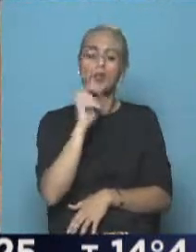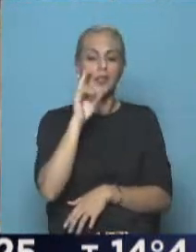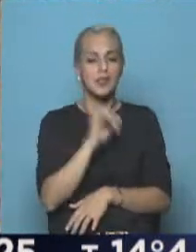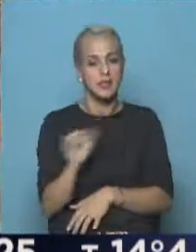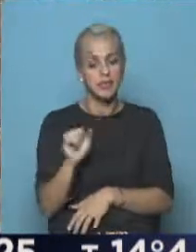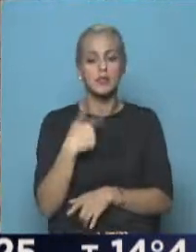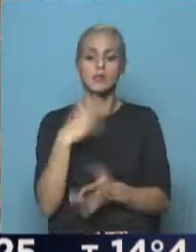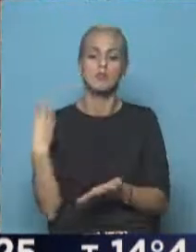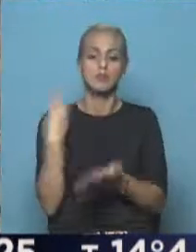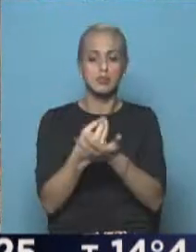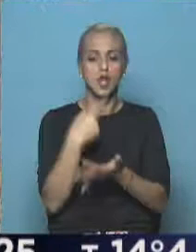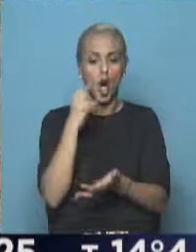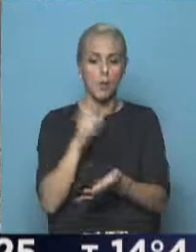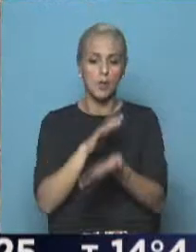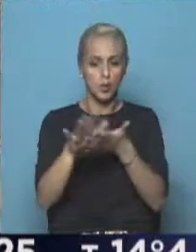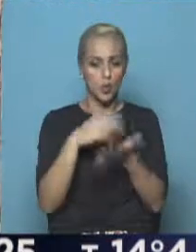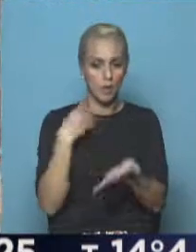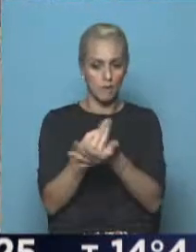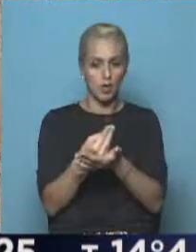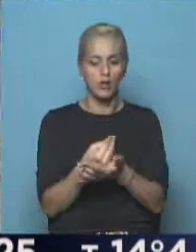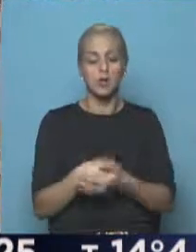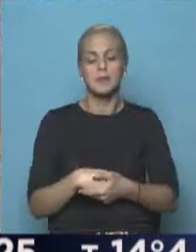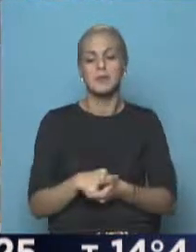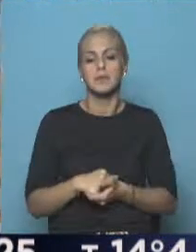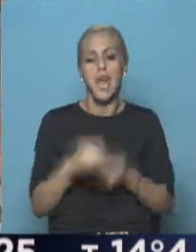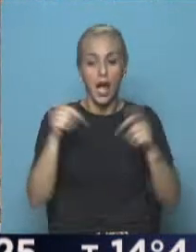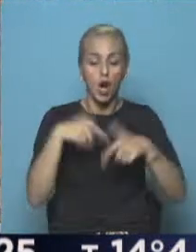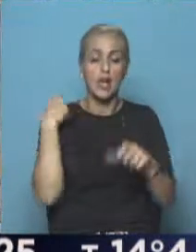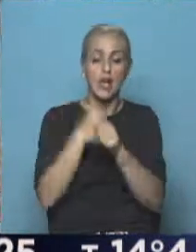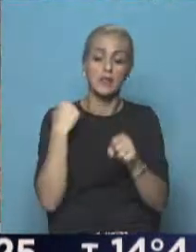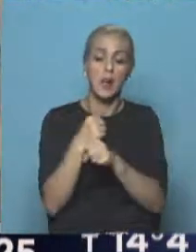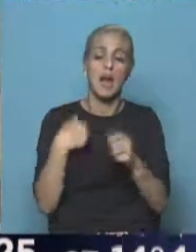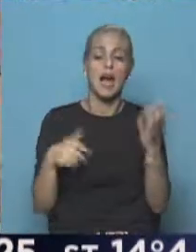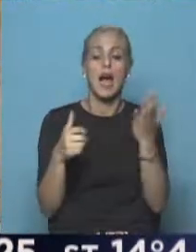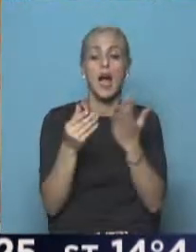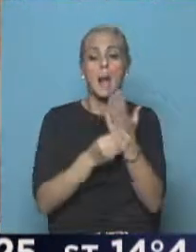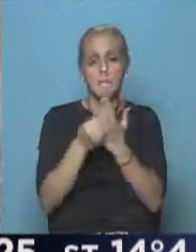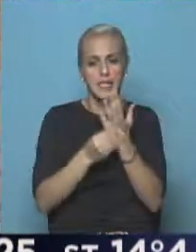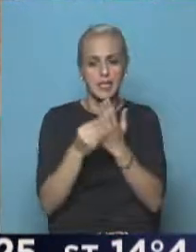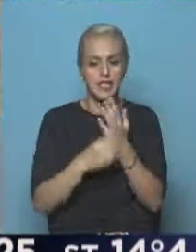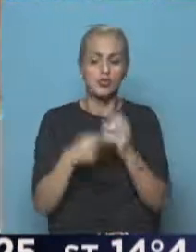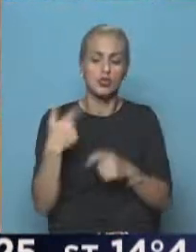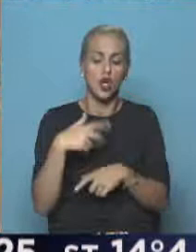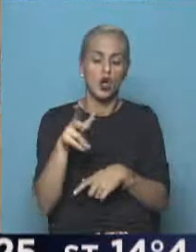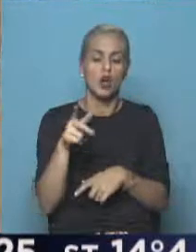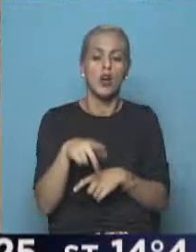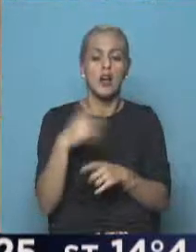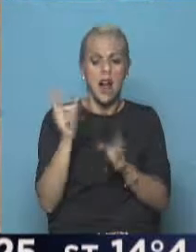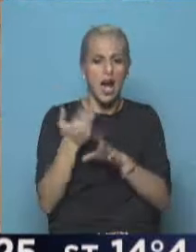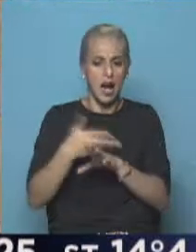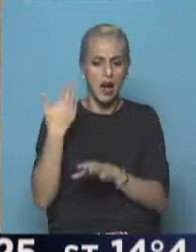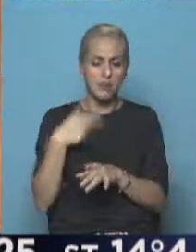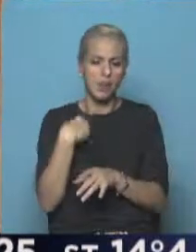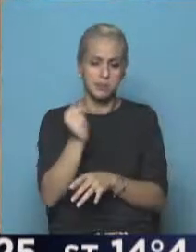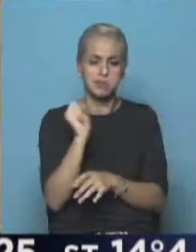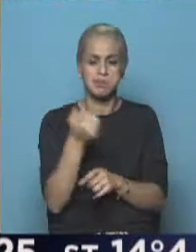su reemplazante. Actualmente es viceministro de la cartera sanitaria nacional. También ha trabajado con Ortiz en el